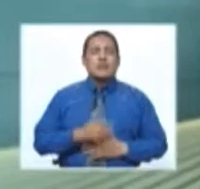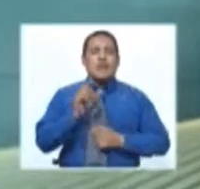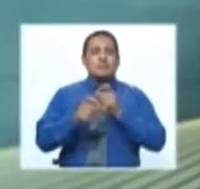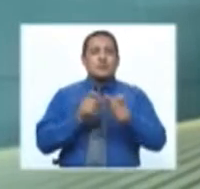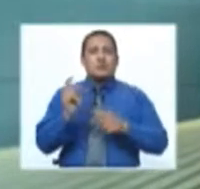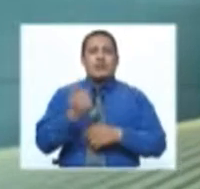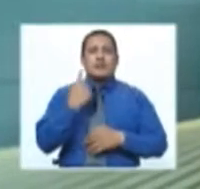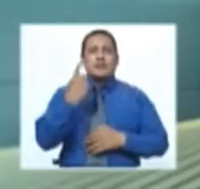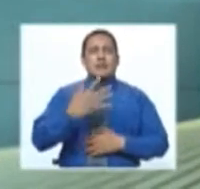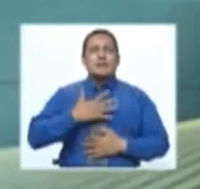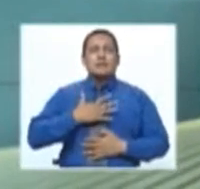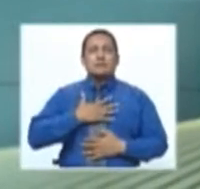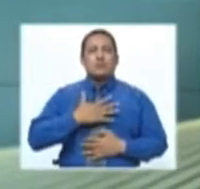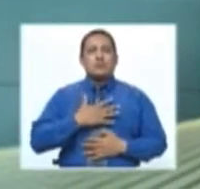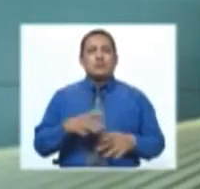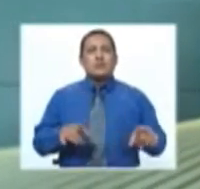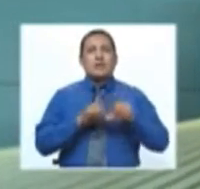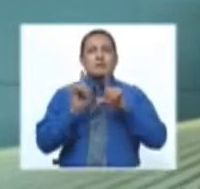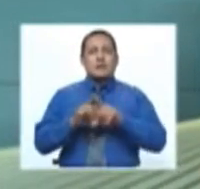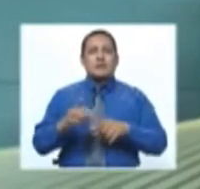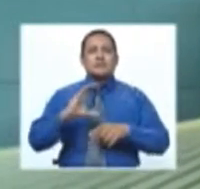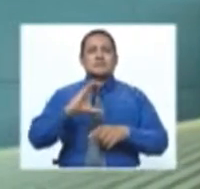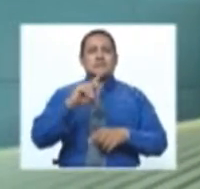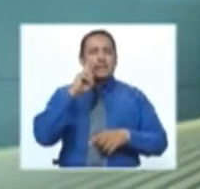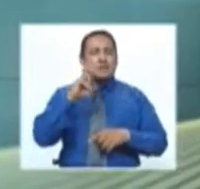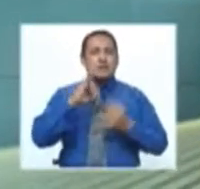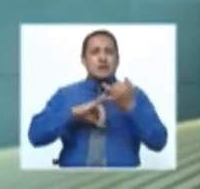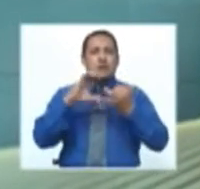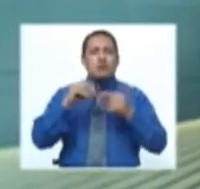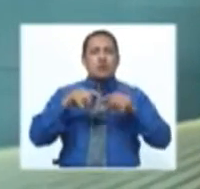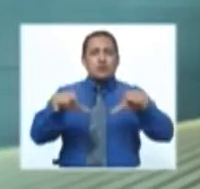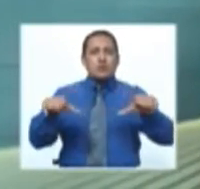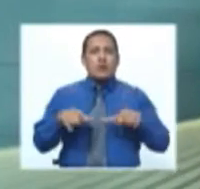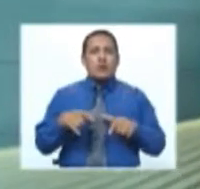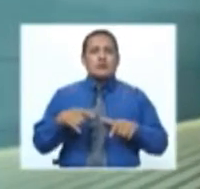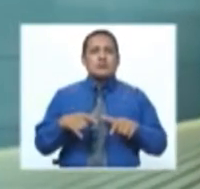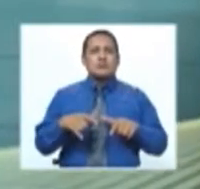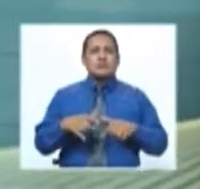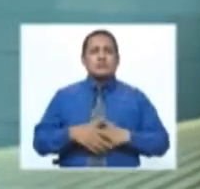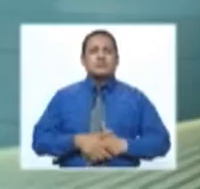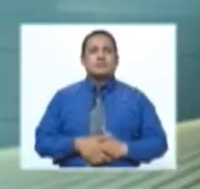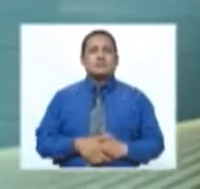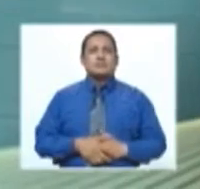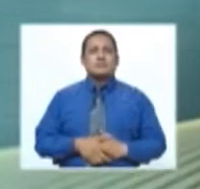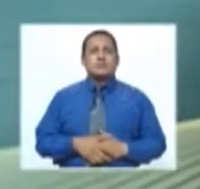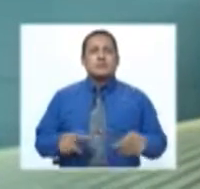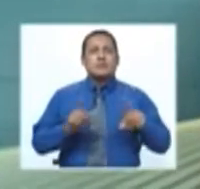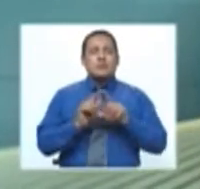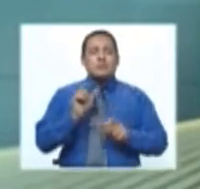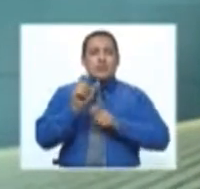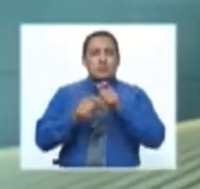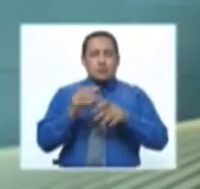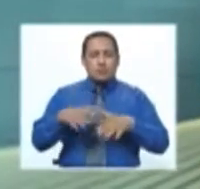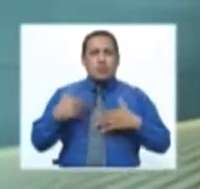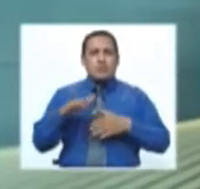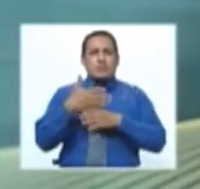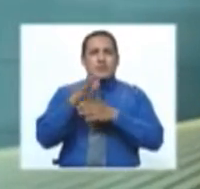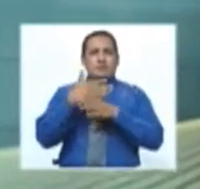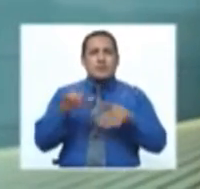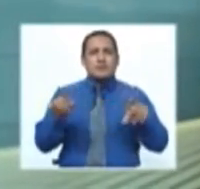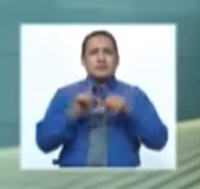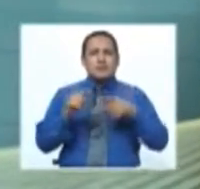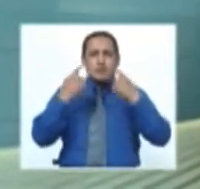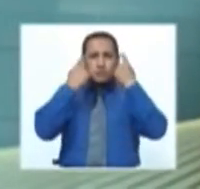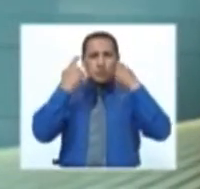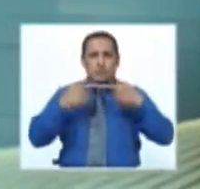Los ciudadanos somos propietarios cívicos de espacios públicos. Los ciudadanos pueden participar